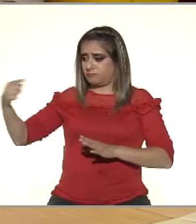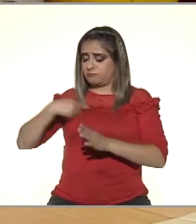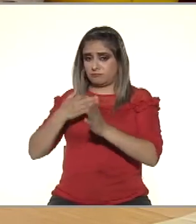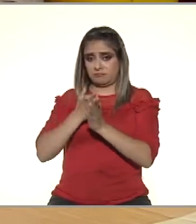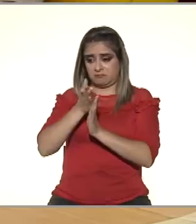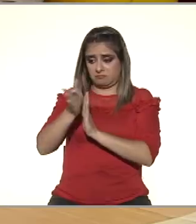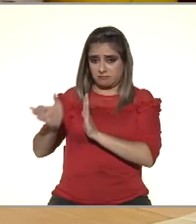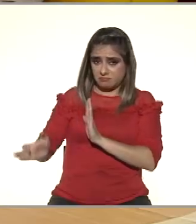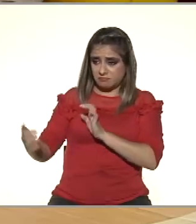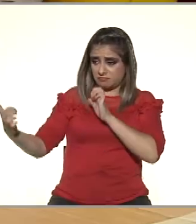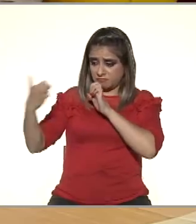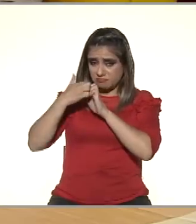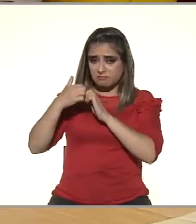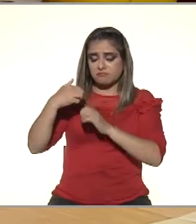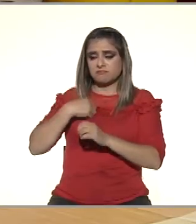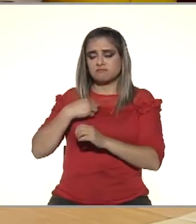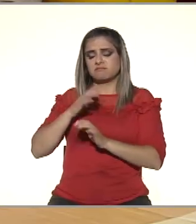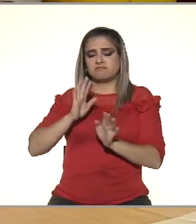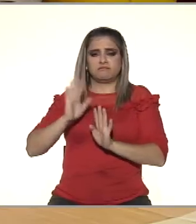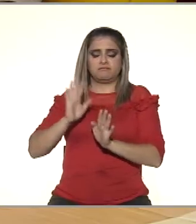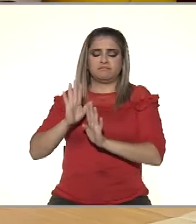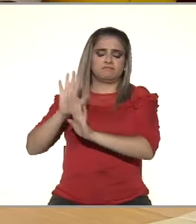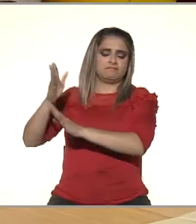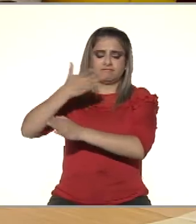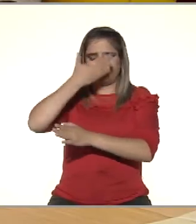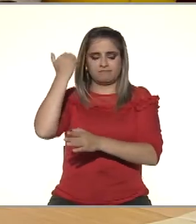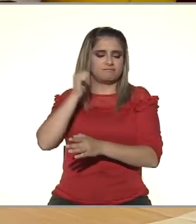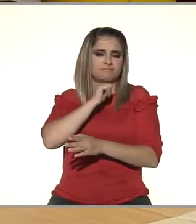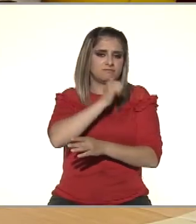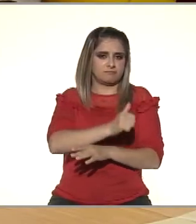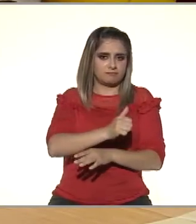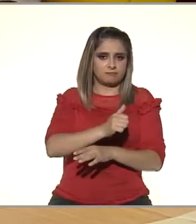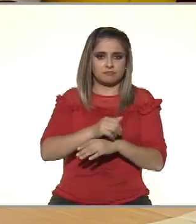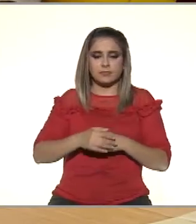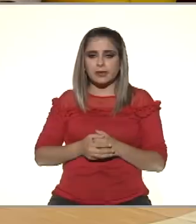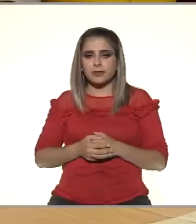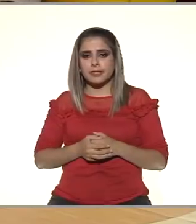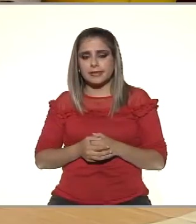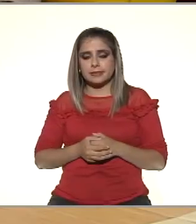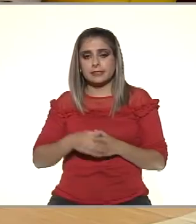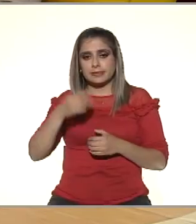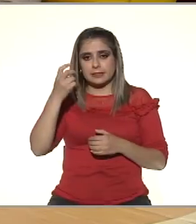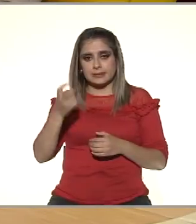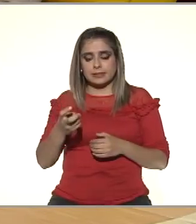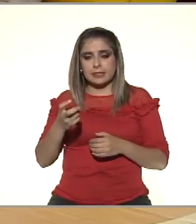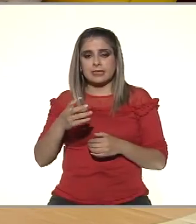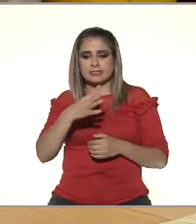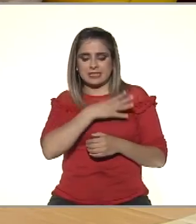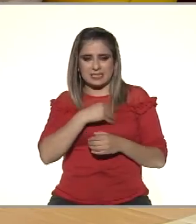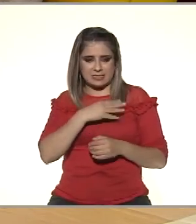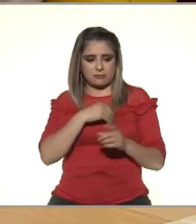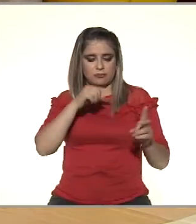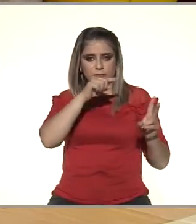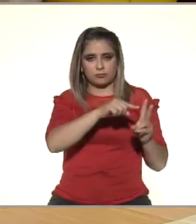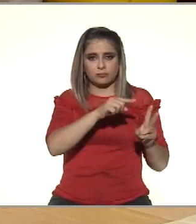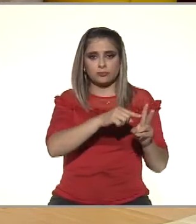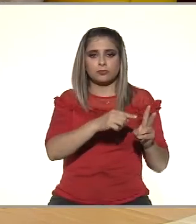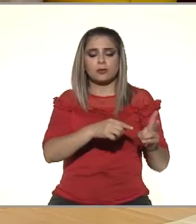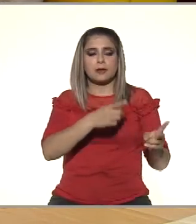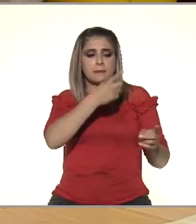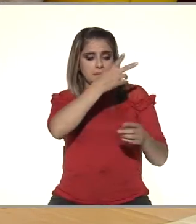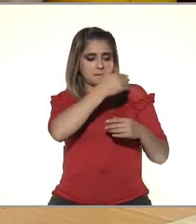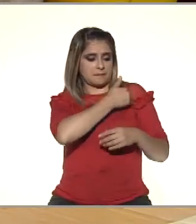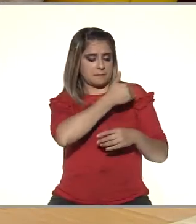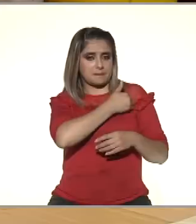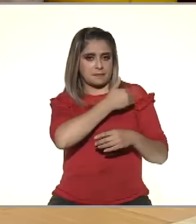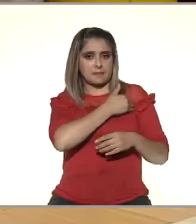infiel, y me molesta que de repente alguien, en este caso los hijos, o una hija, un hijo, me venga a decir algo